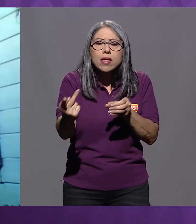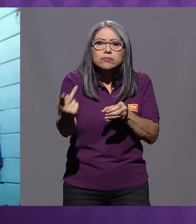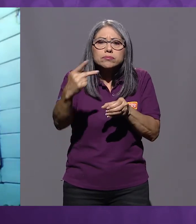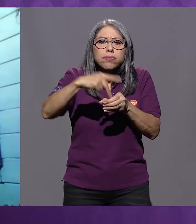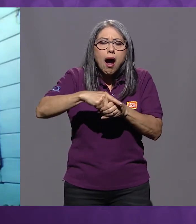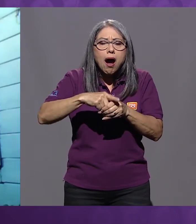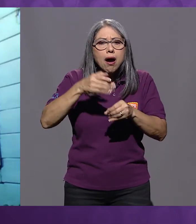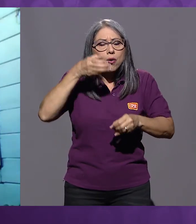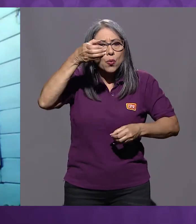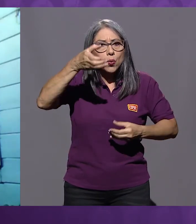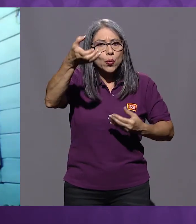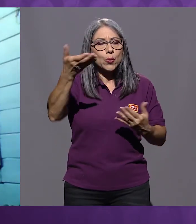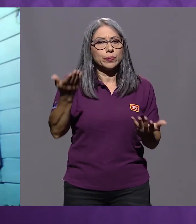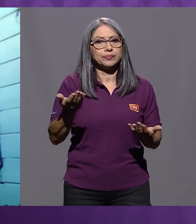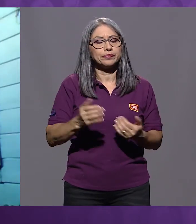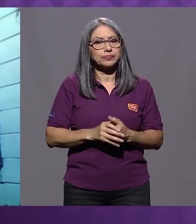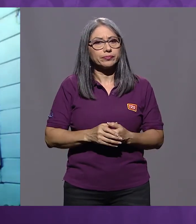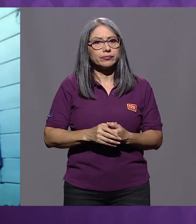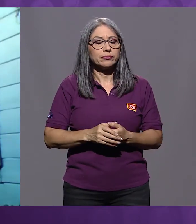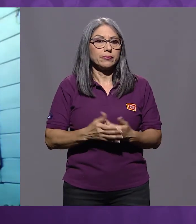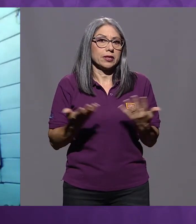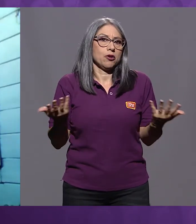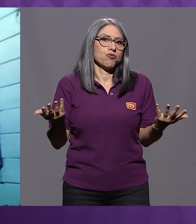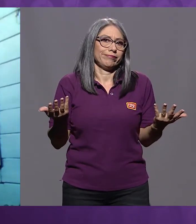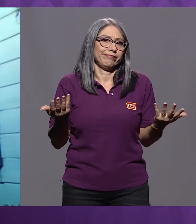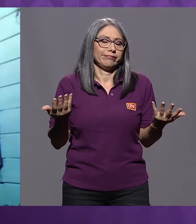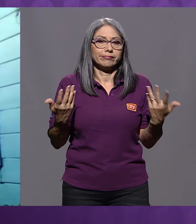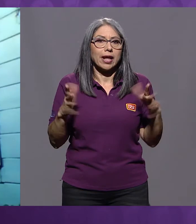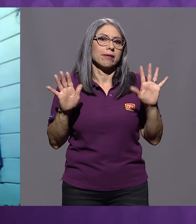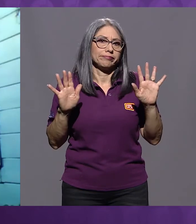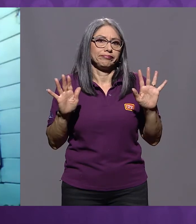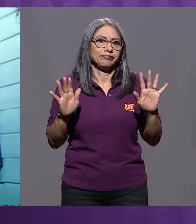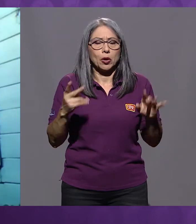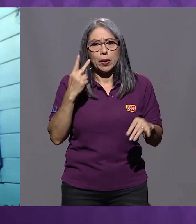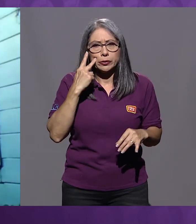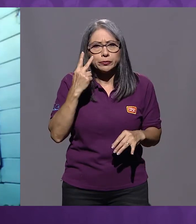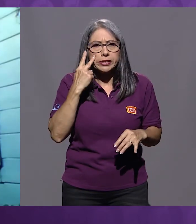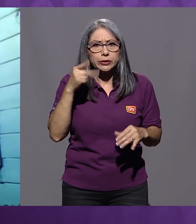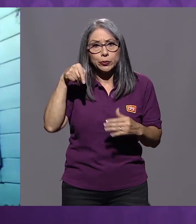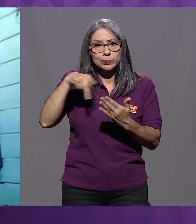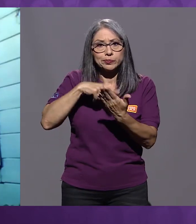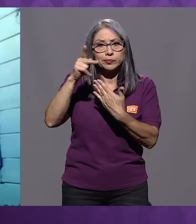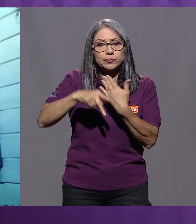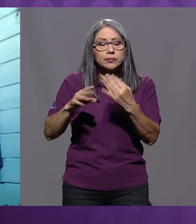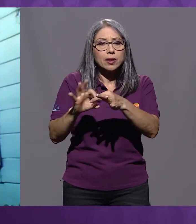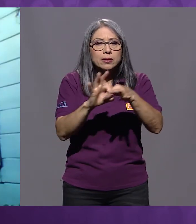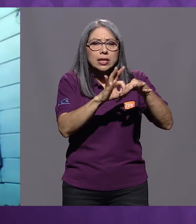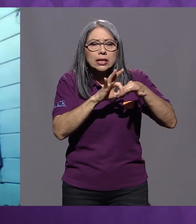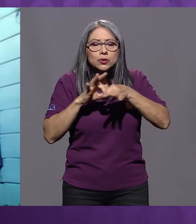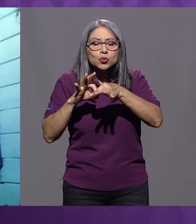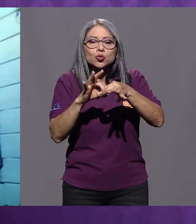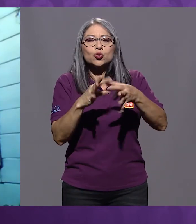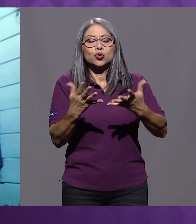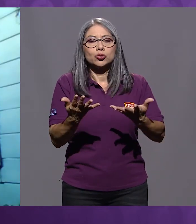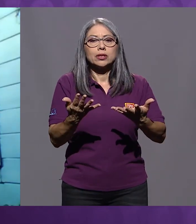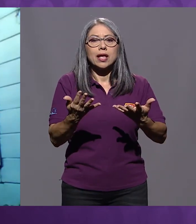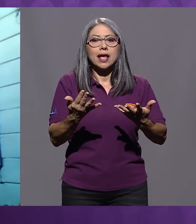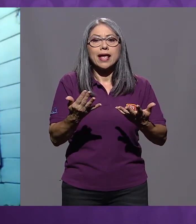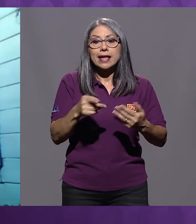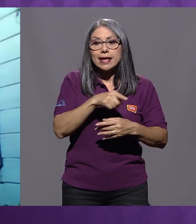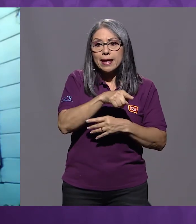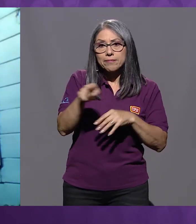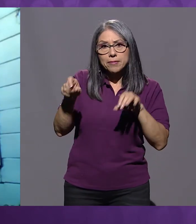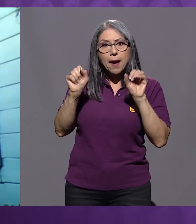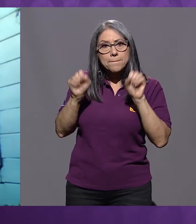participación cultural, en donde, como bueno, varias veces lo hemos visto en Nexos, que han